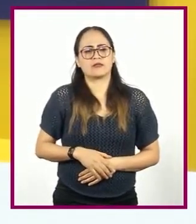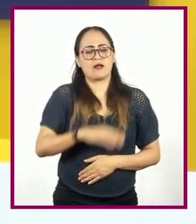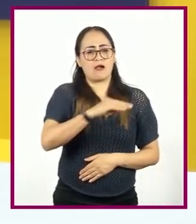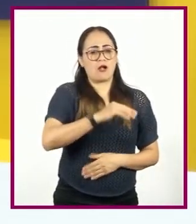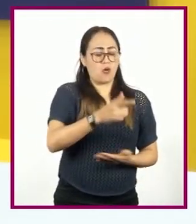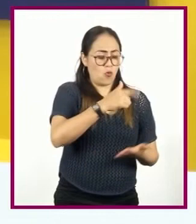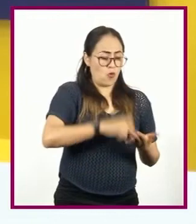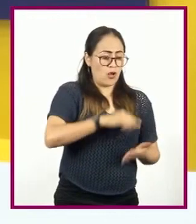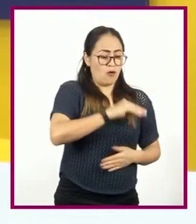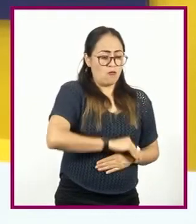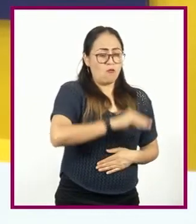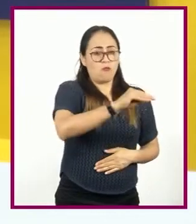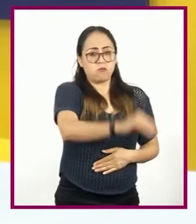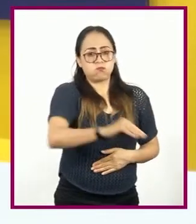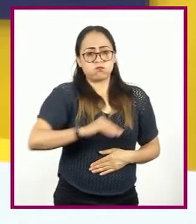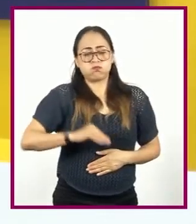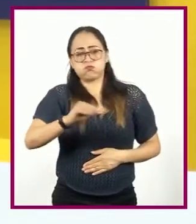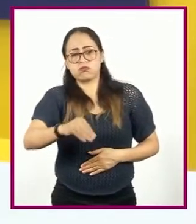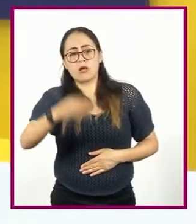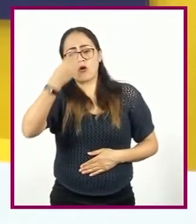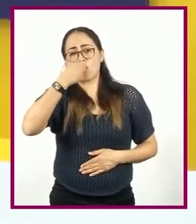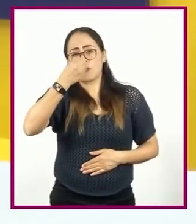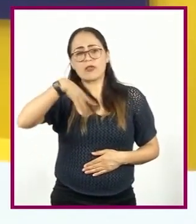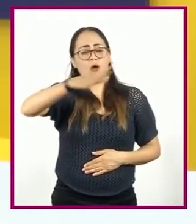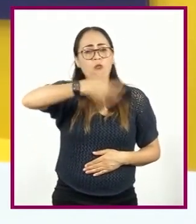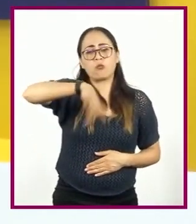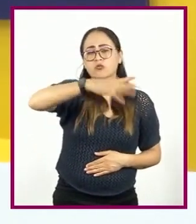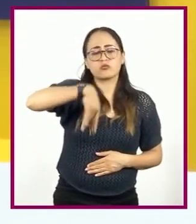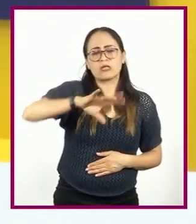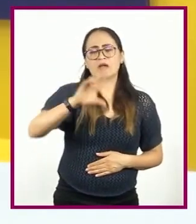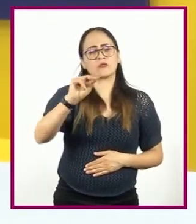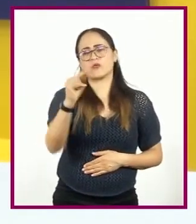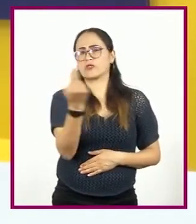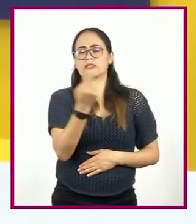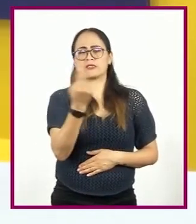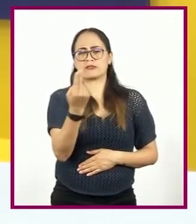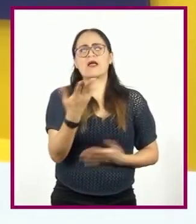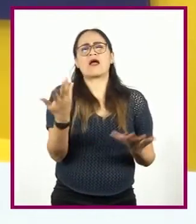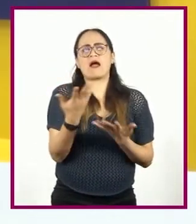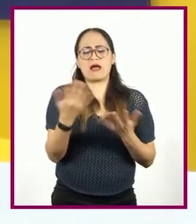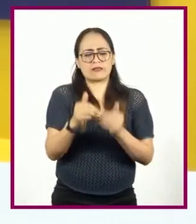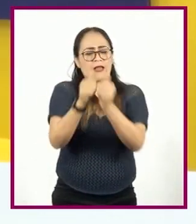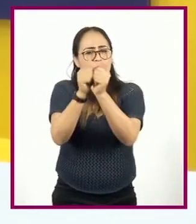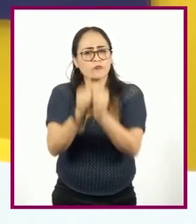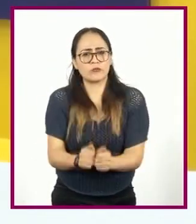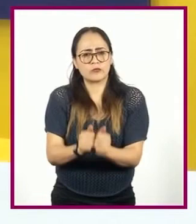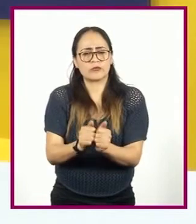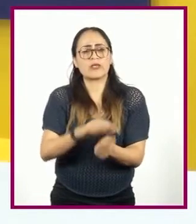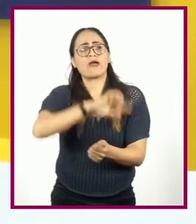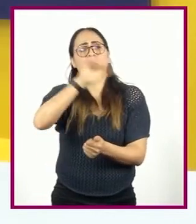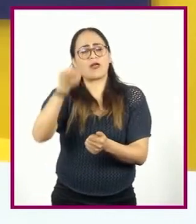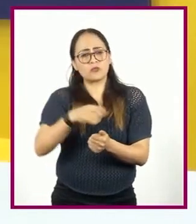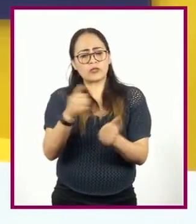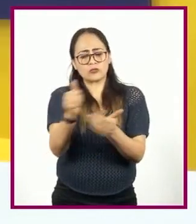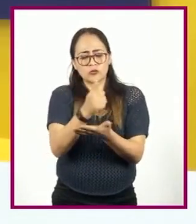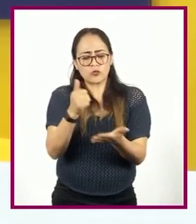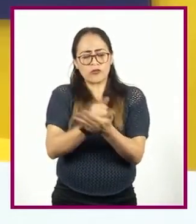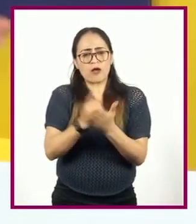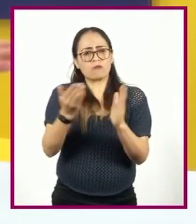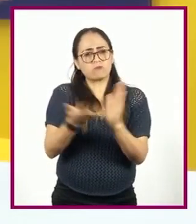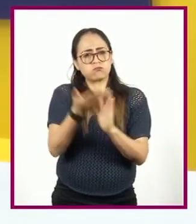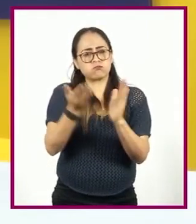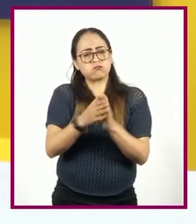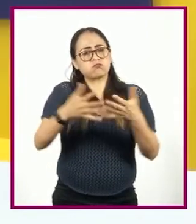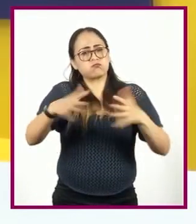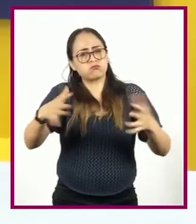un lugar a otro en busca de comida, construyeron grandes ciudades y se dedicaron a otras actividades como